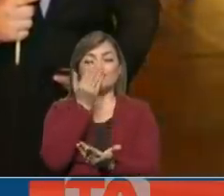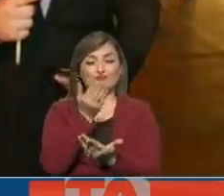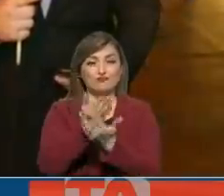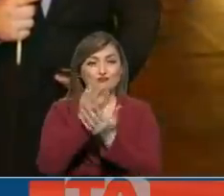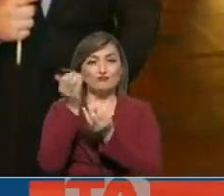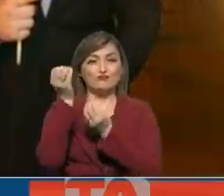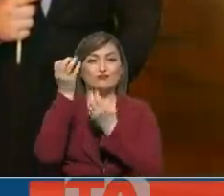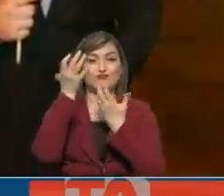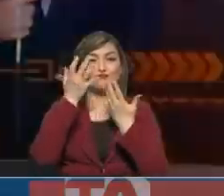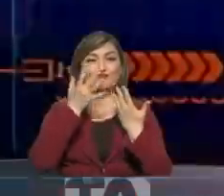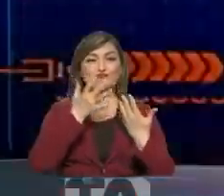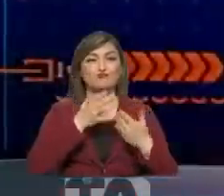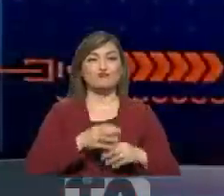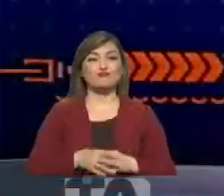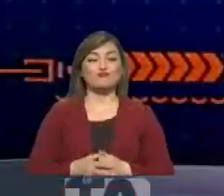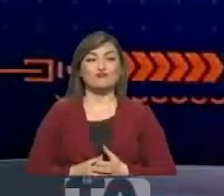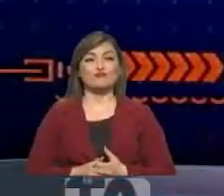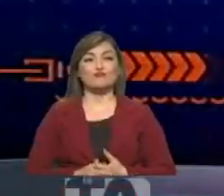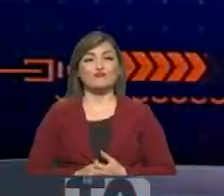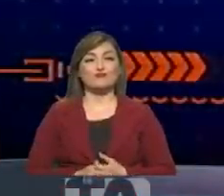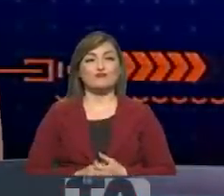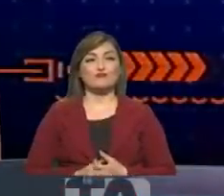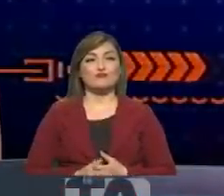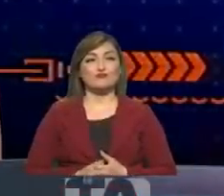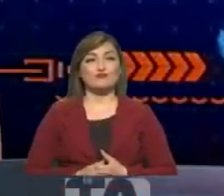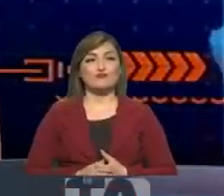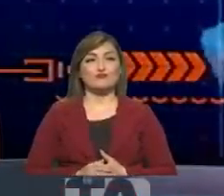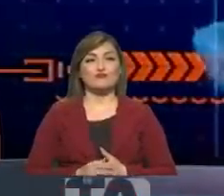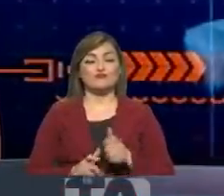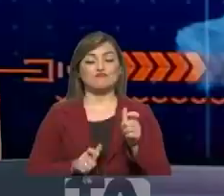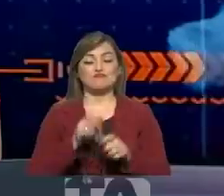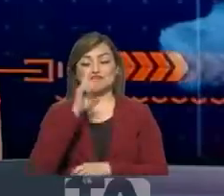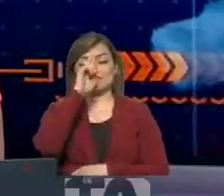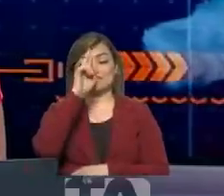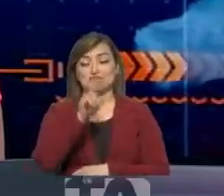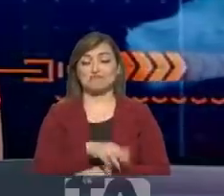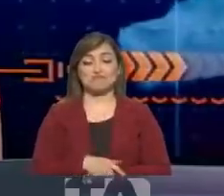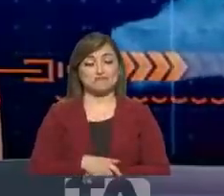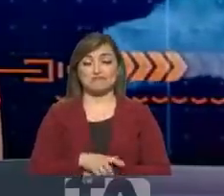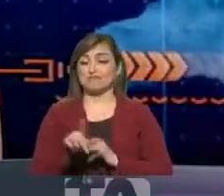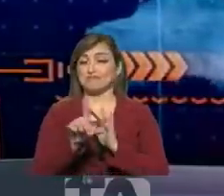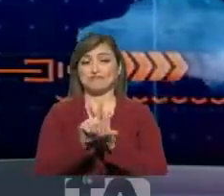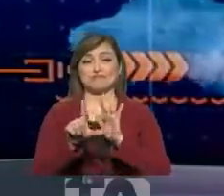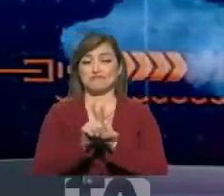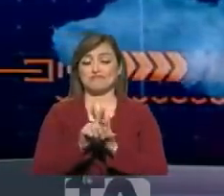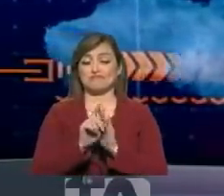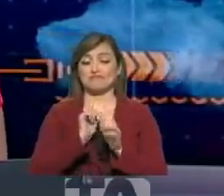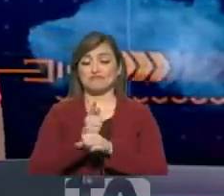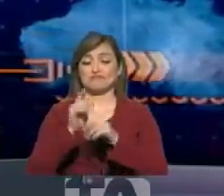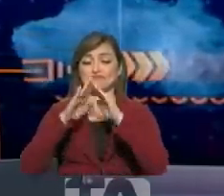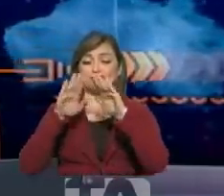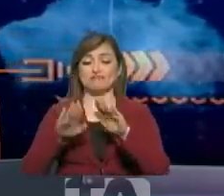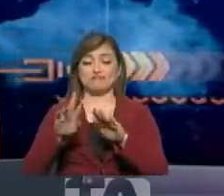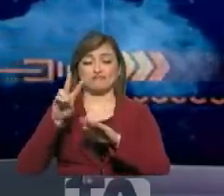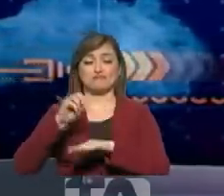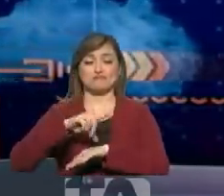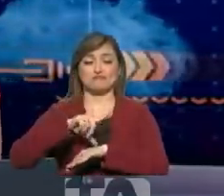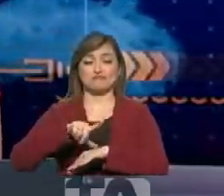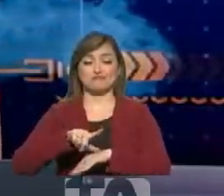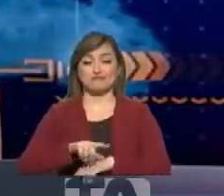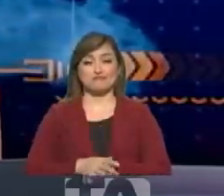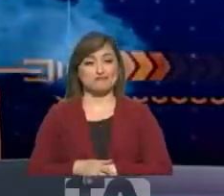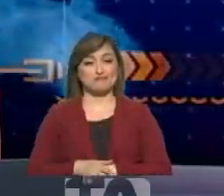por la información. Como lo vimos, amigos, hay personas que no respetan el toque de queda que empezó hace 20 minutos